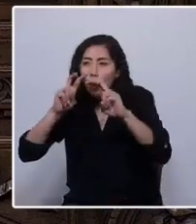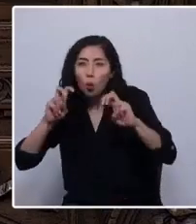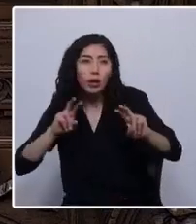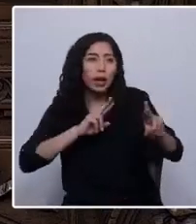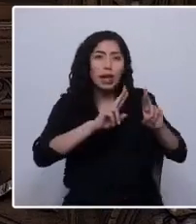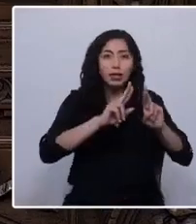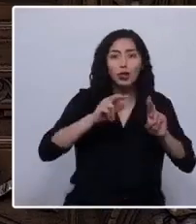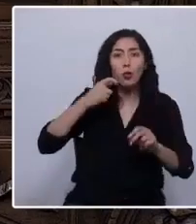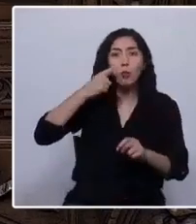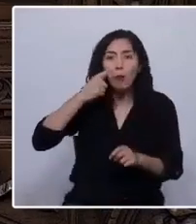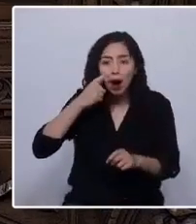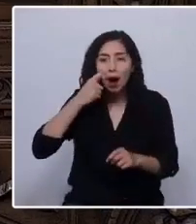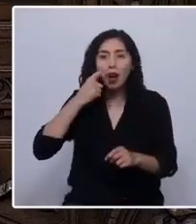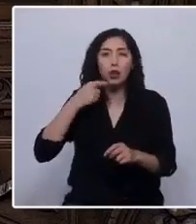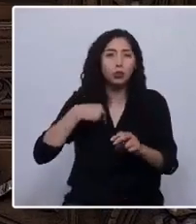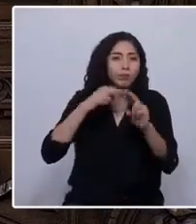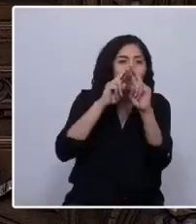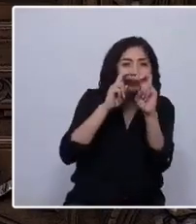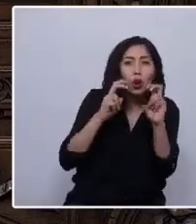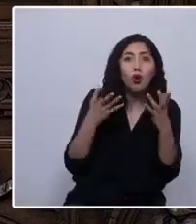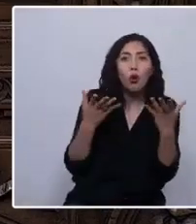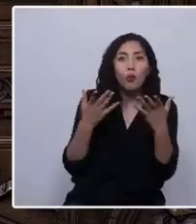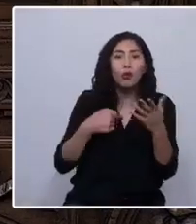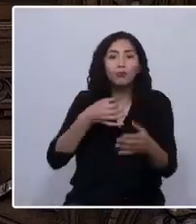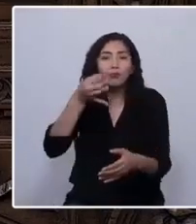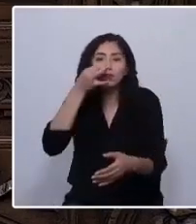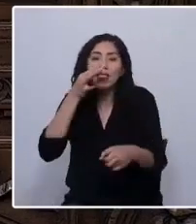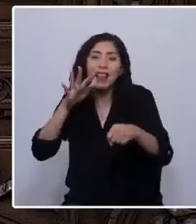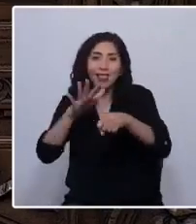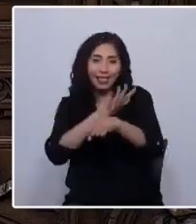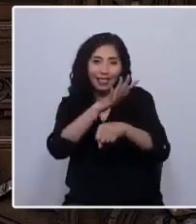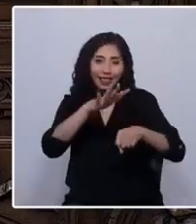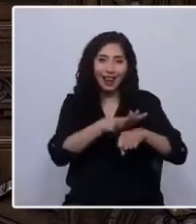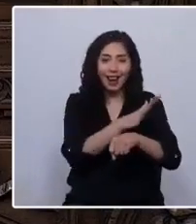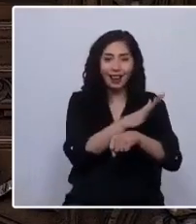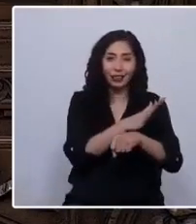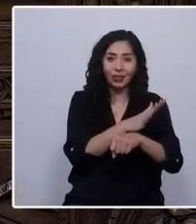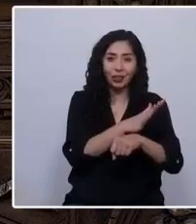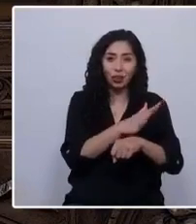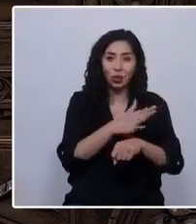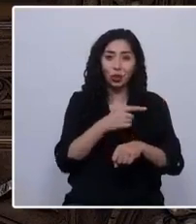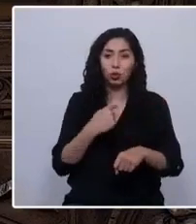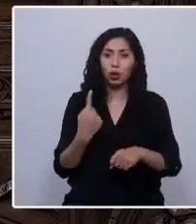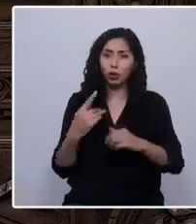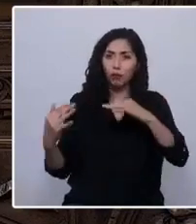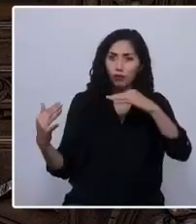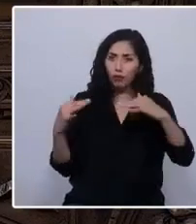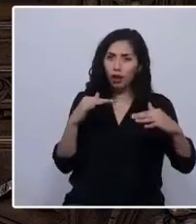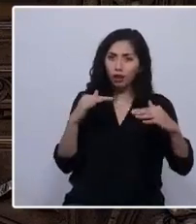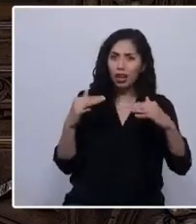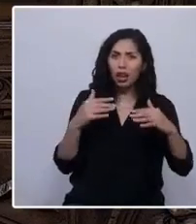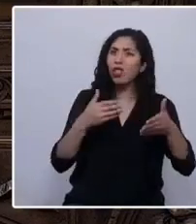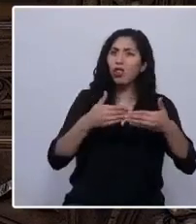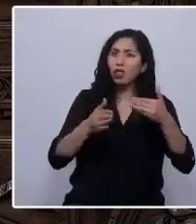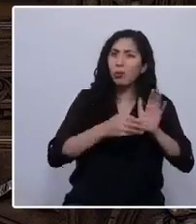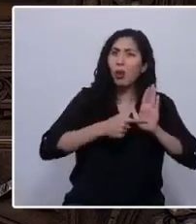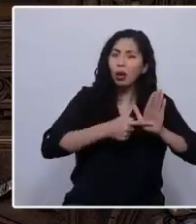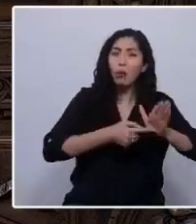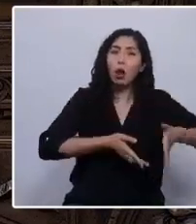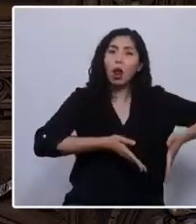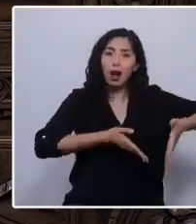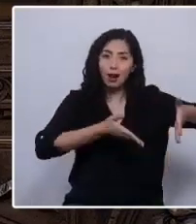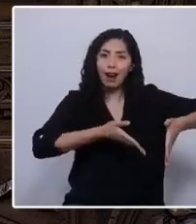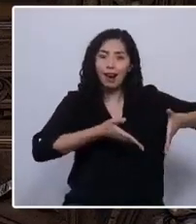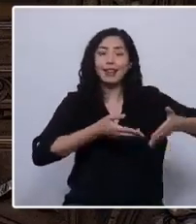el microscopio mágico y ritual del teatro. Hemos dado nuestras batallas en el espacio público, la calle. El